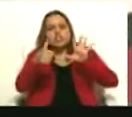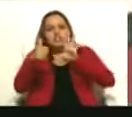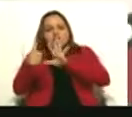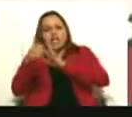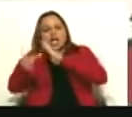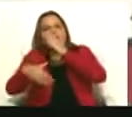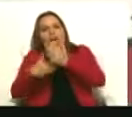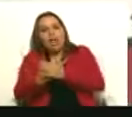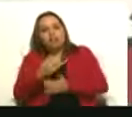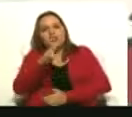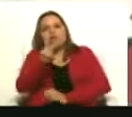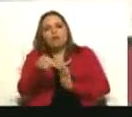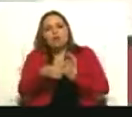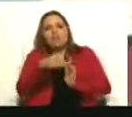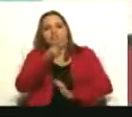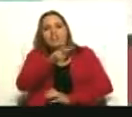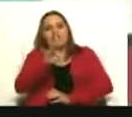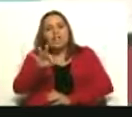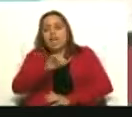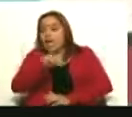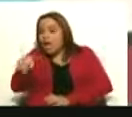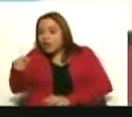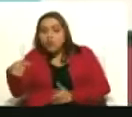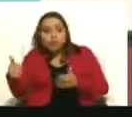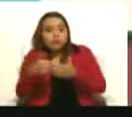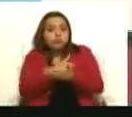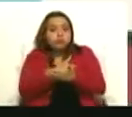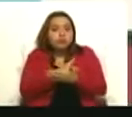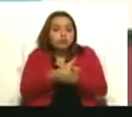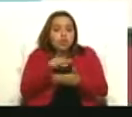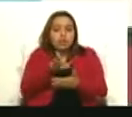1966 a 2023. Se la saltaron. Entonces se fueron